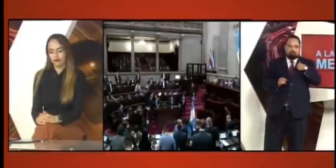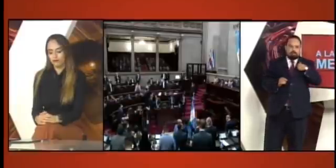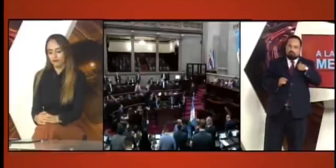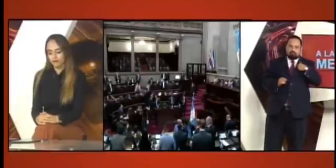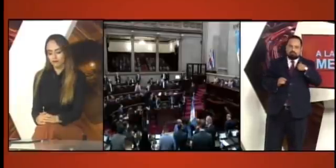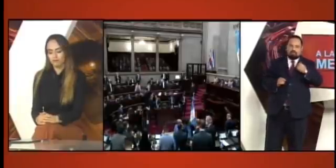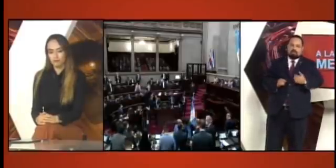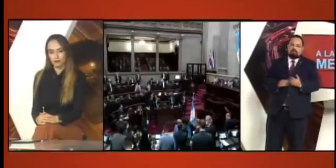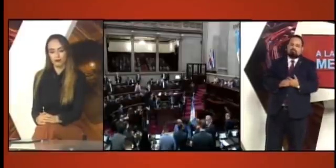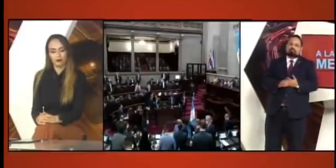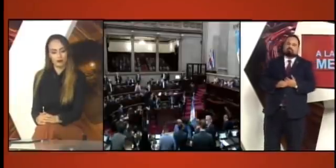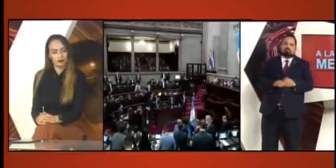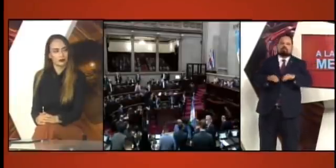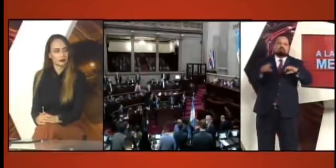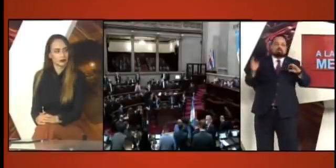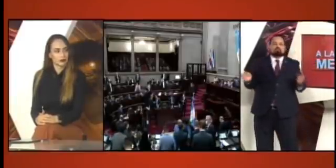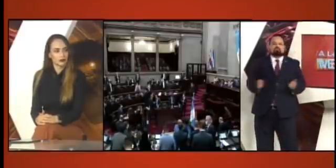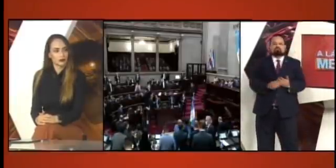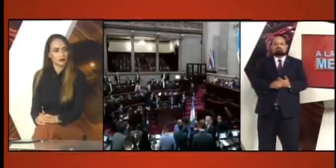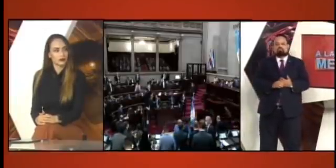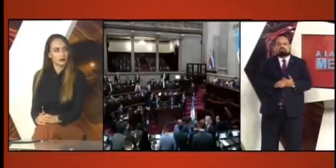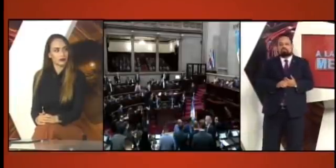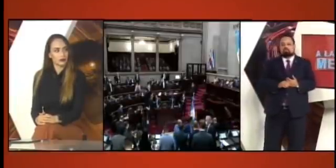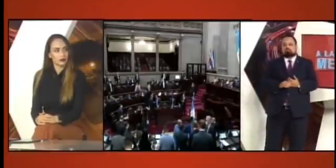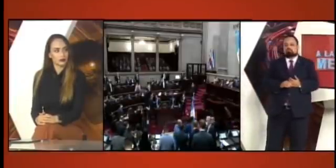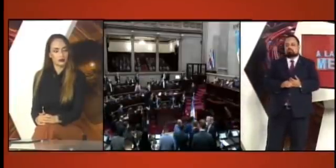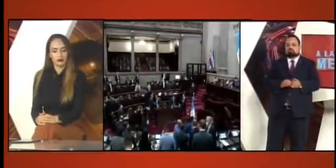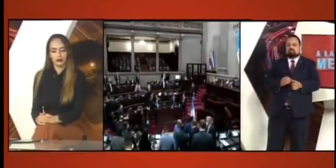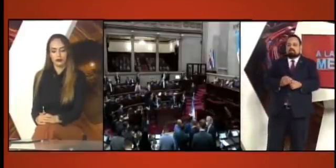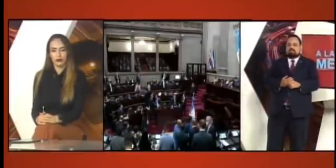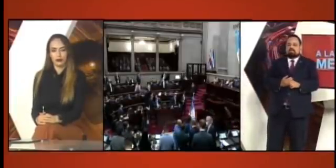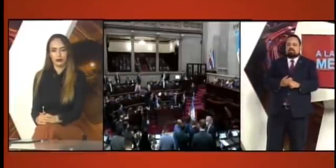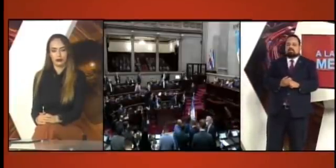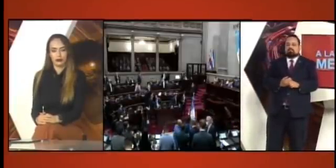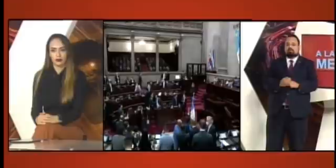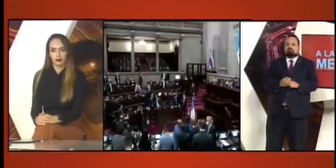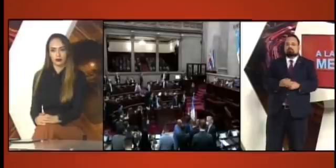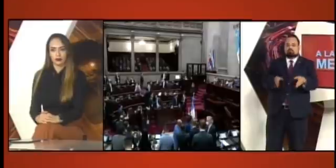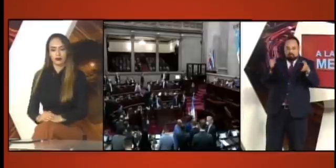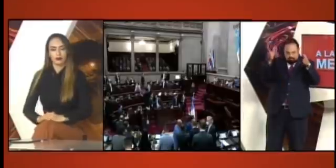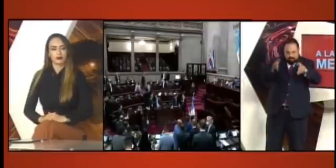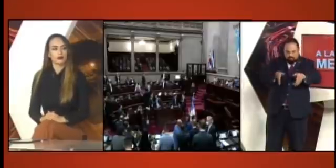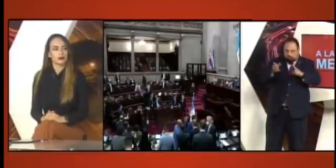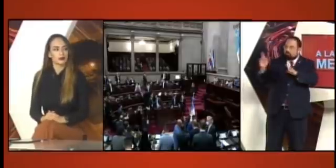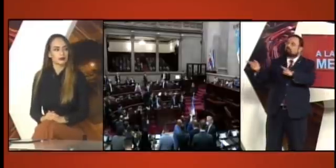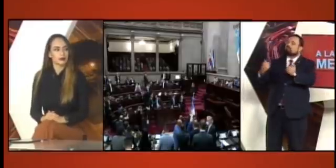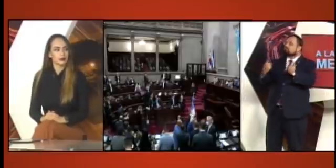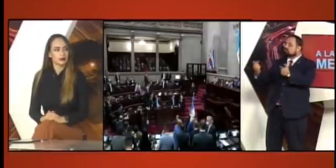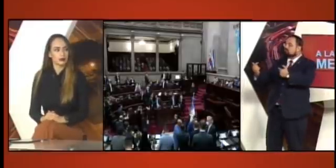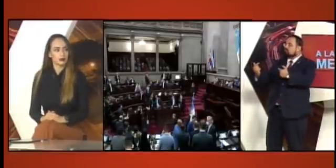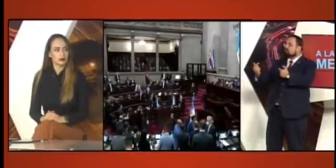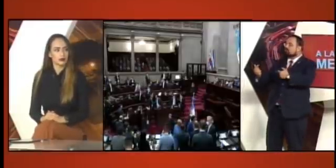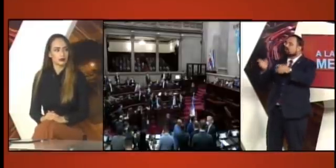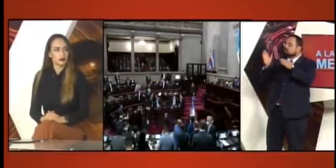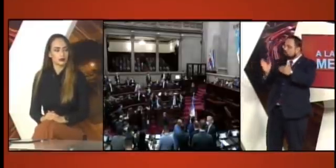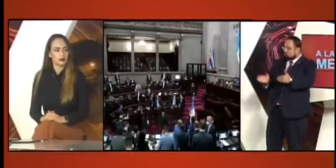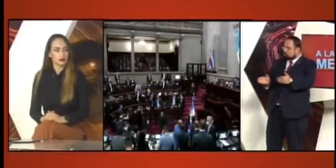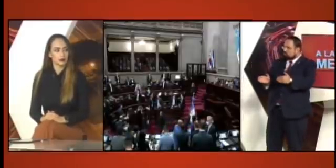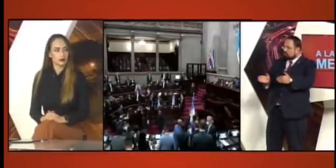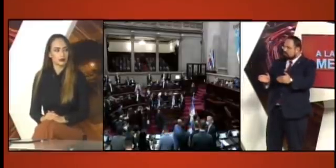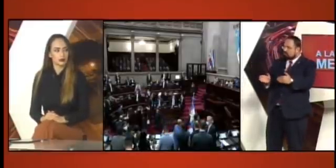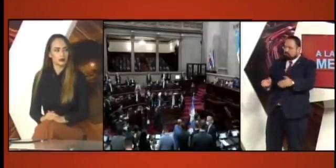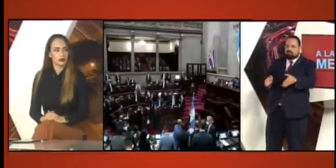vengamos a pretender que otros nos cuiden que otros elegibles para nuestro bien para nuestro bien vamos realmente